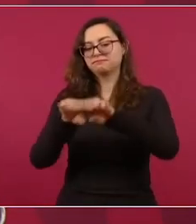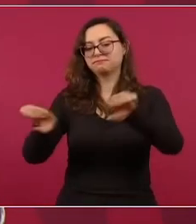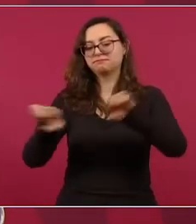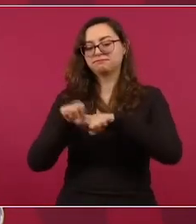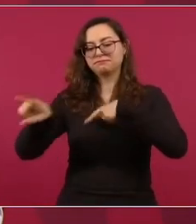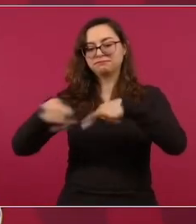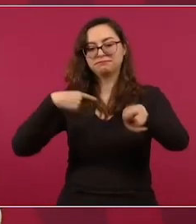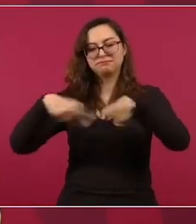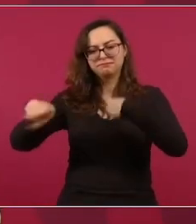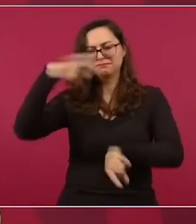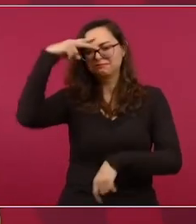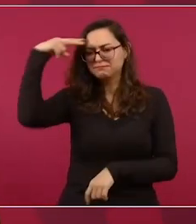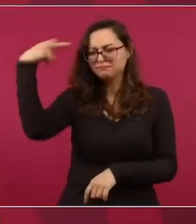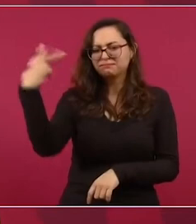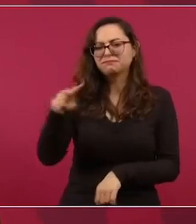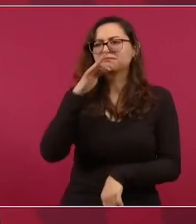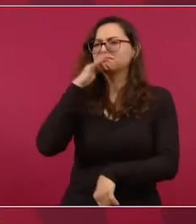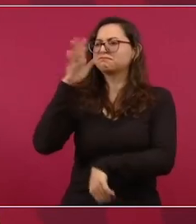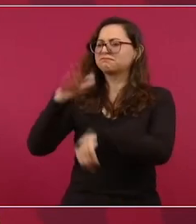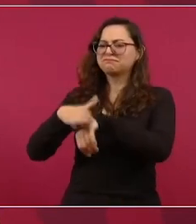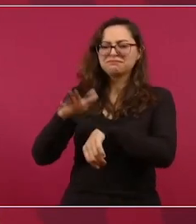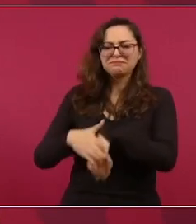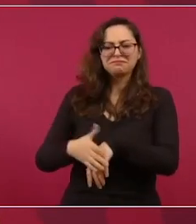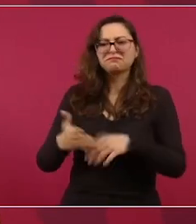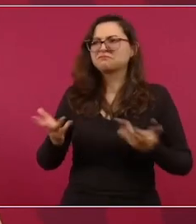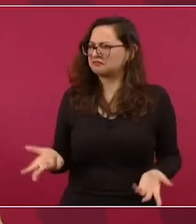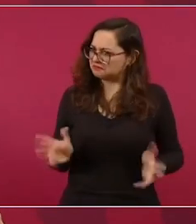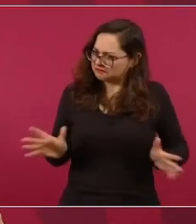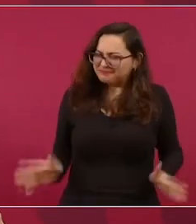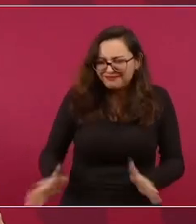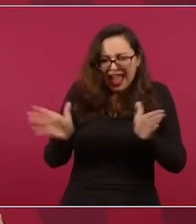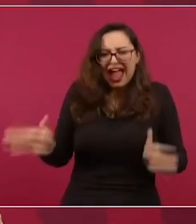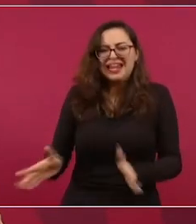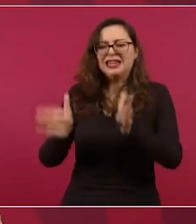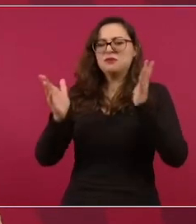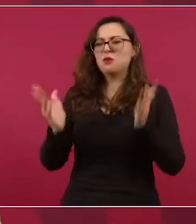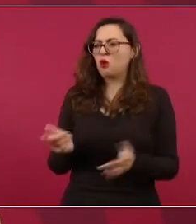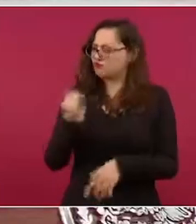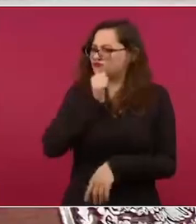adelante, que esto no se acaba hasta que se acaba,